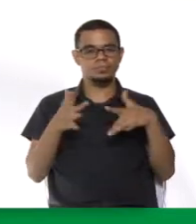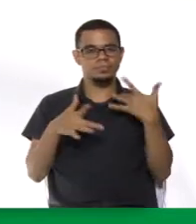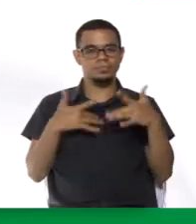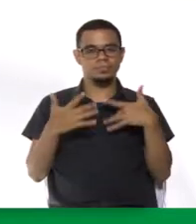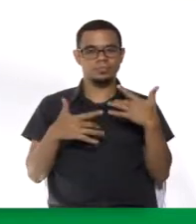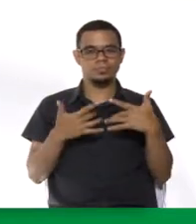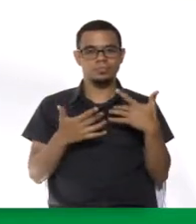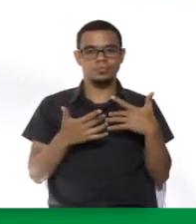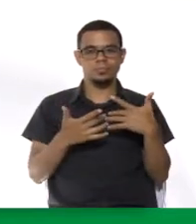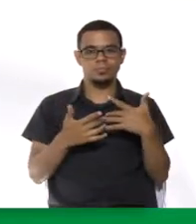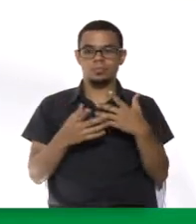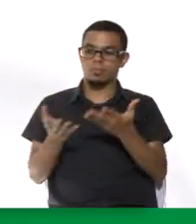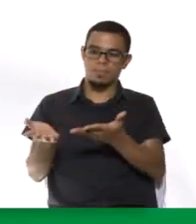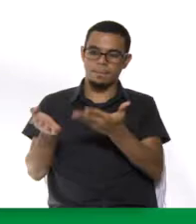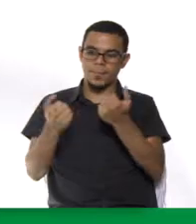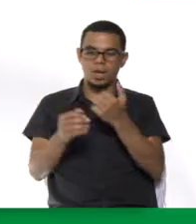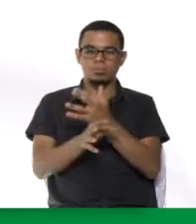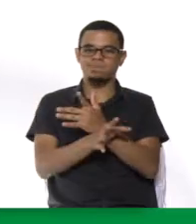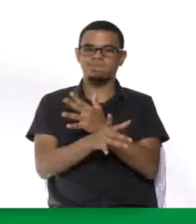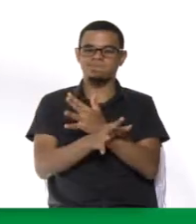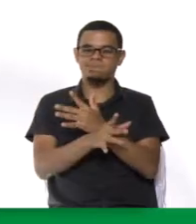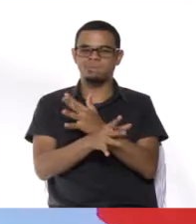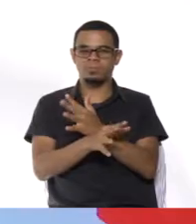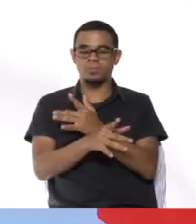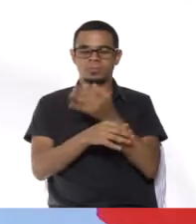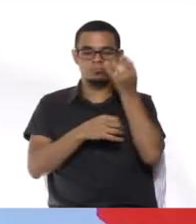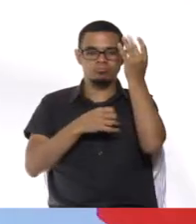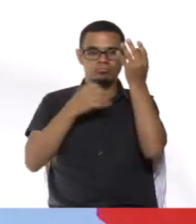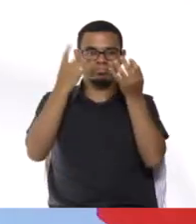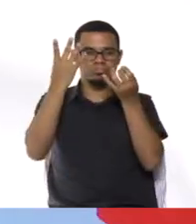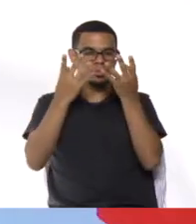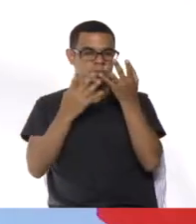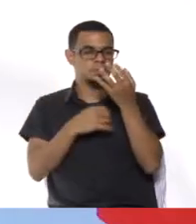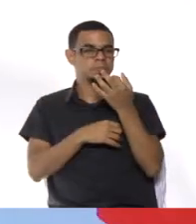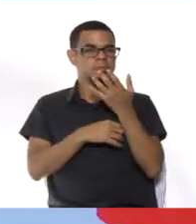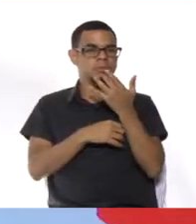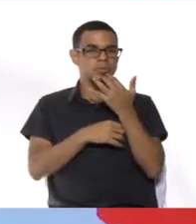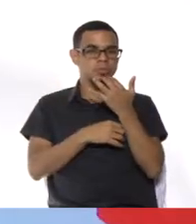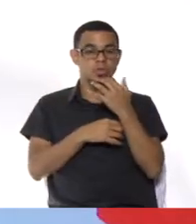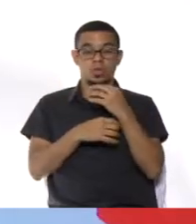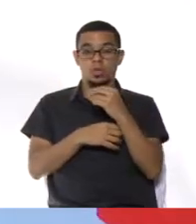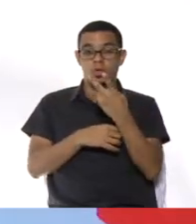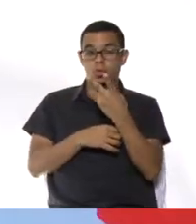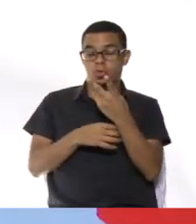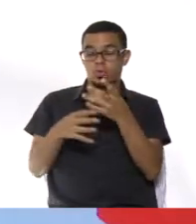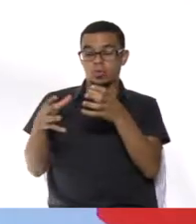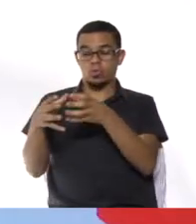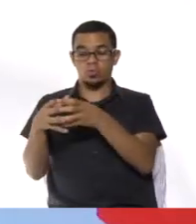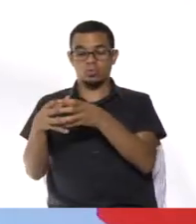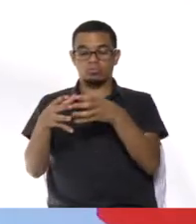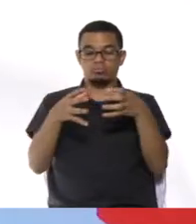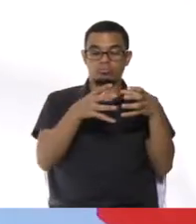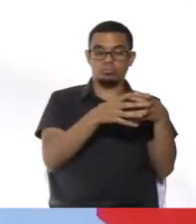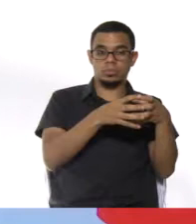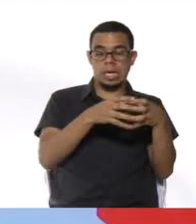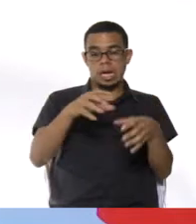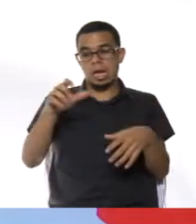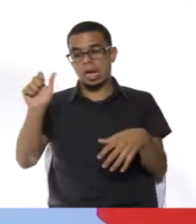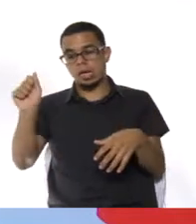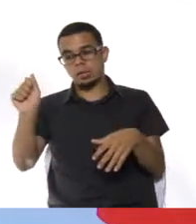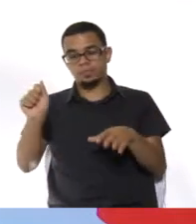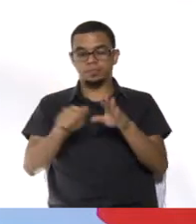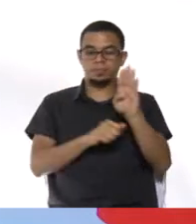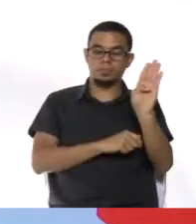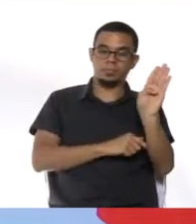invitarlos a hacer un juego donde armemos 2 grupos, el grupo A y el grupo